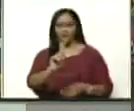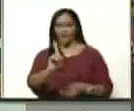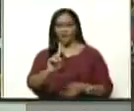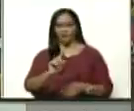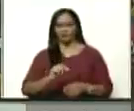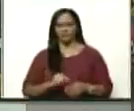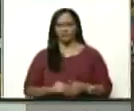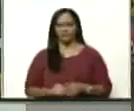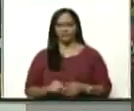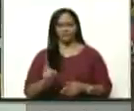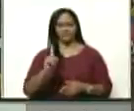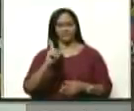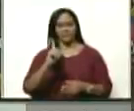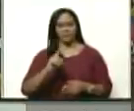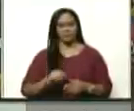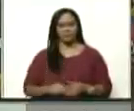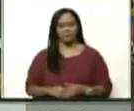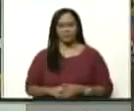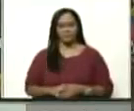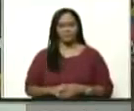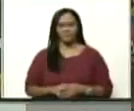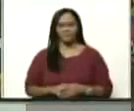No. No.